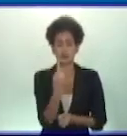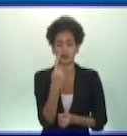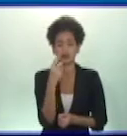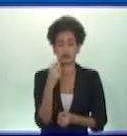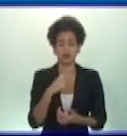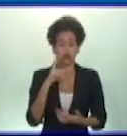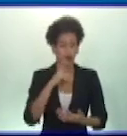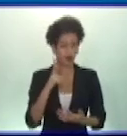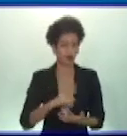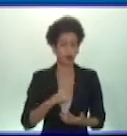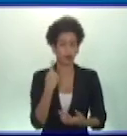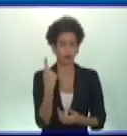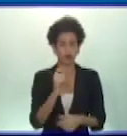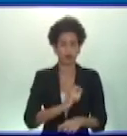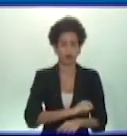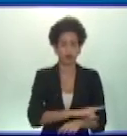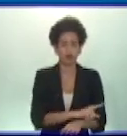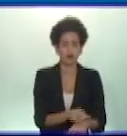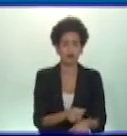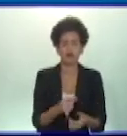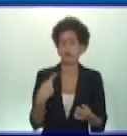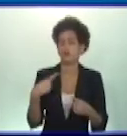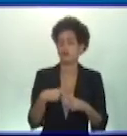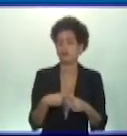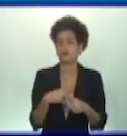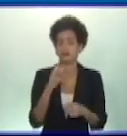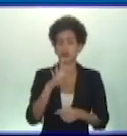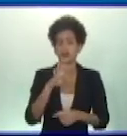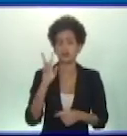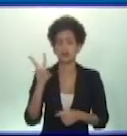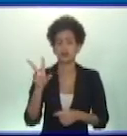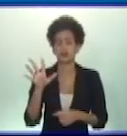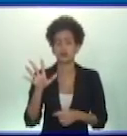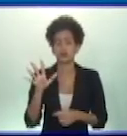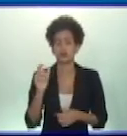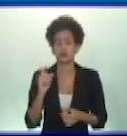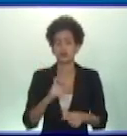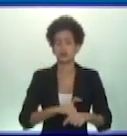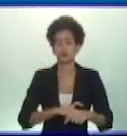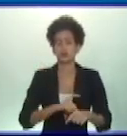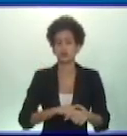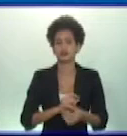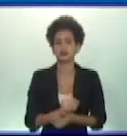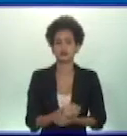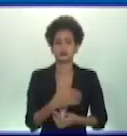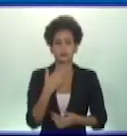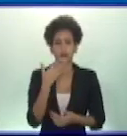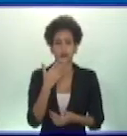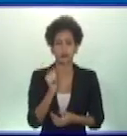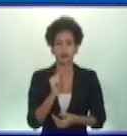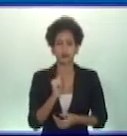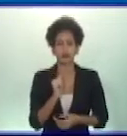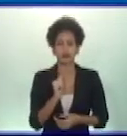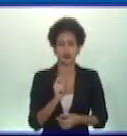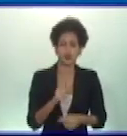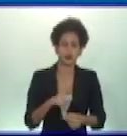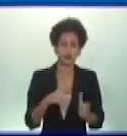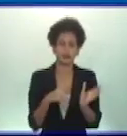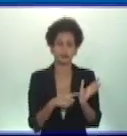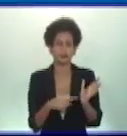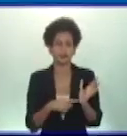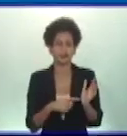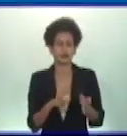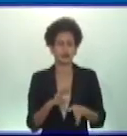demoró 45 minutos. Bueno, tenemos los datos expresados en diferentes magnitudes, en